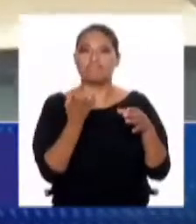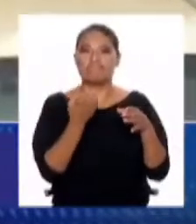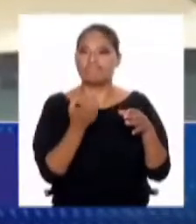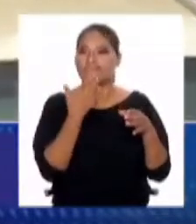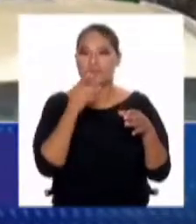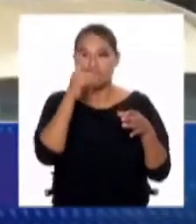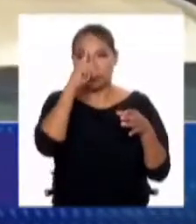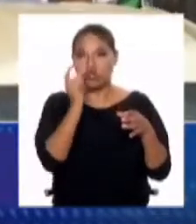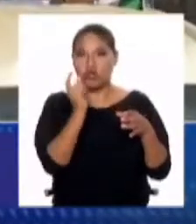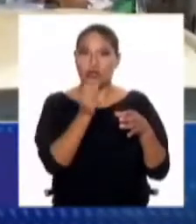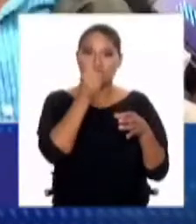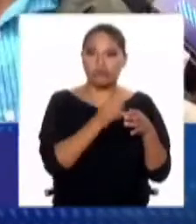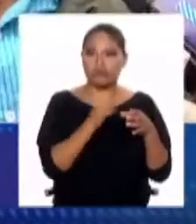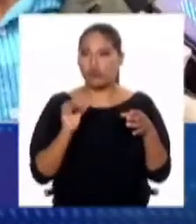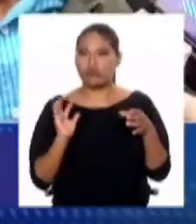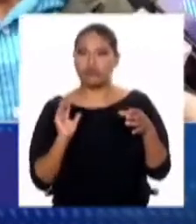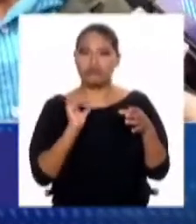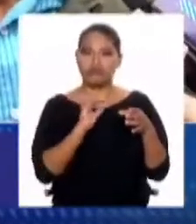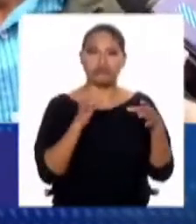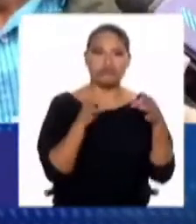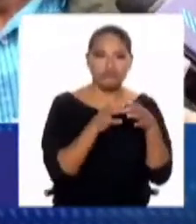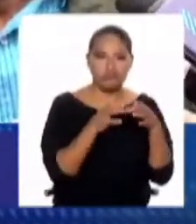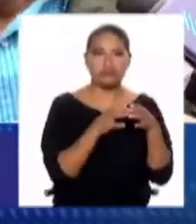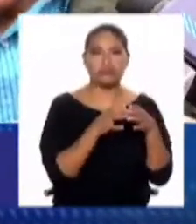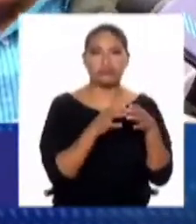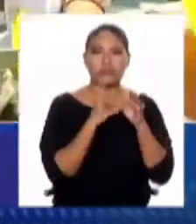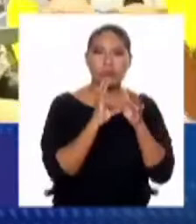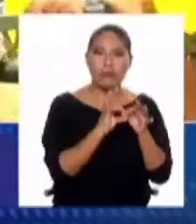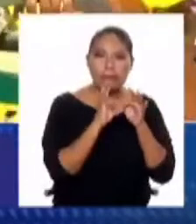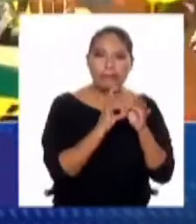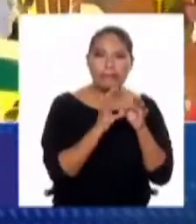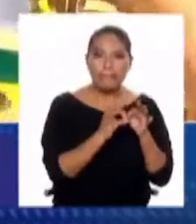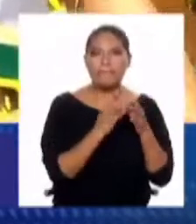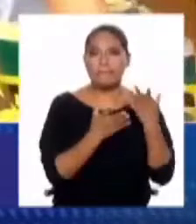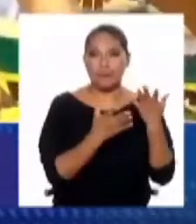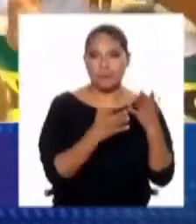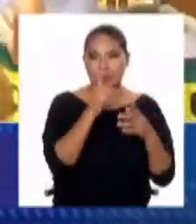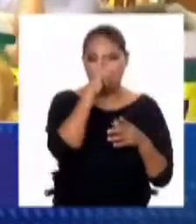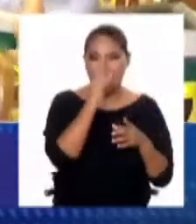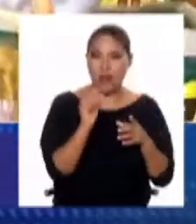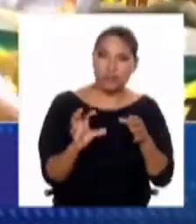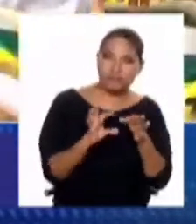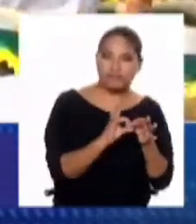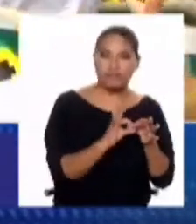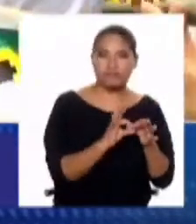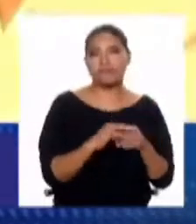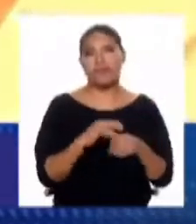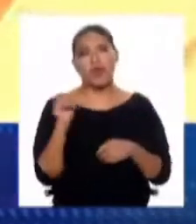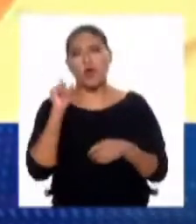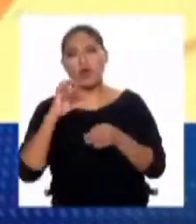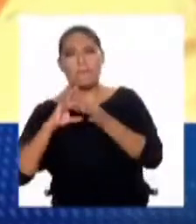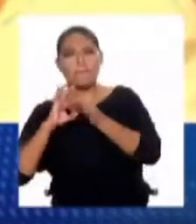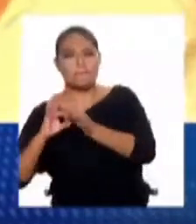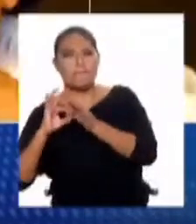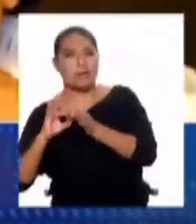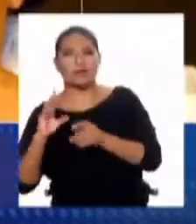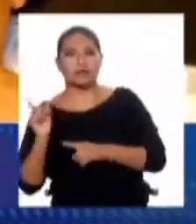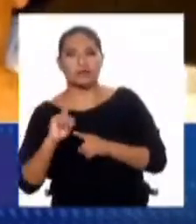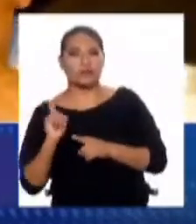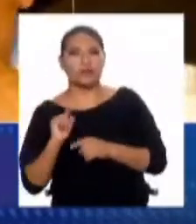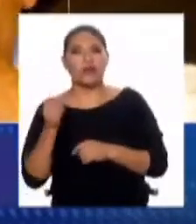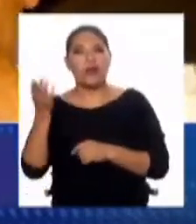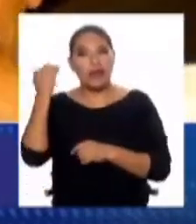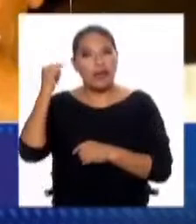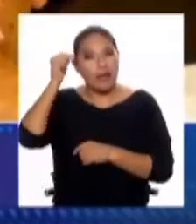del señor Toledo. O sea, no es que dependieran, no es que dependieran, pero digamos, cuando tú tienes a alguien del partido que es el presidente